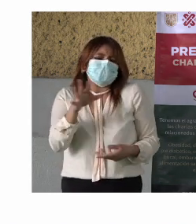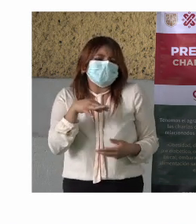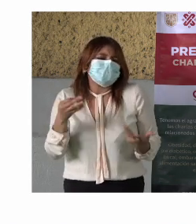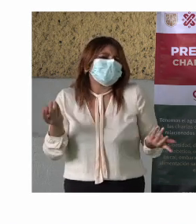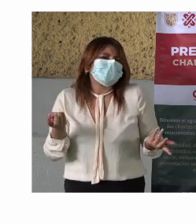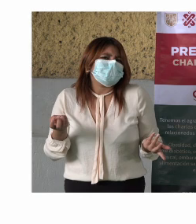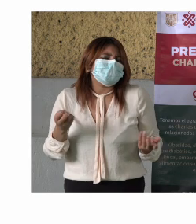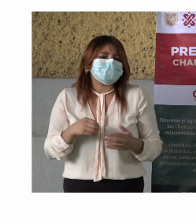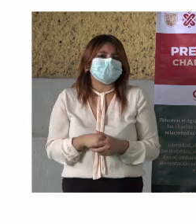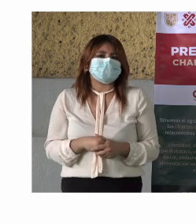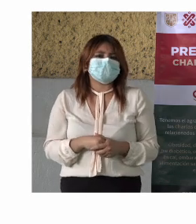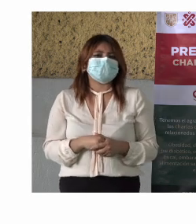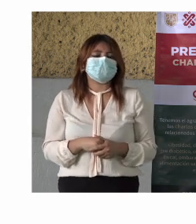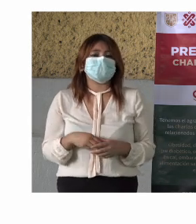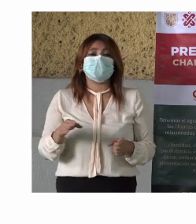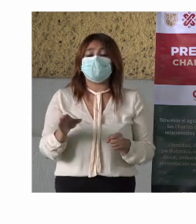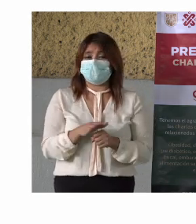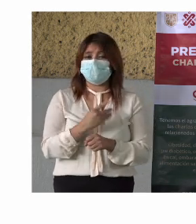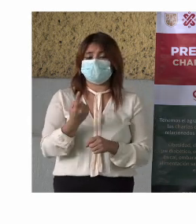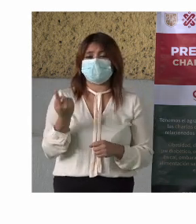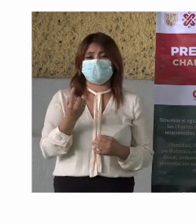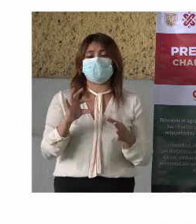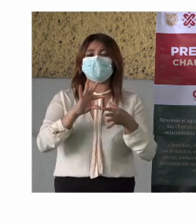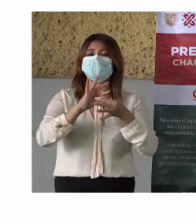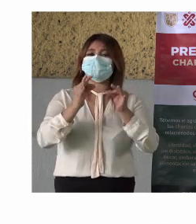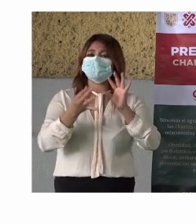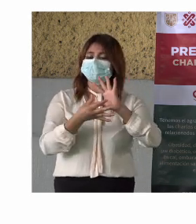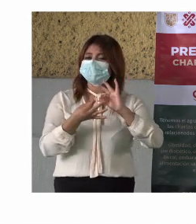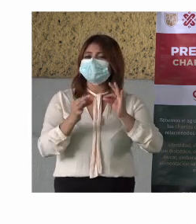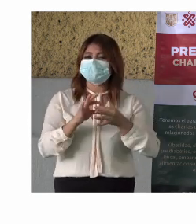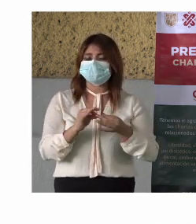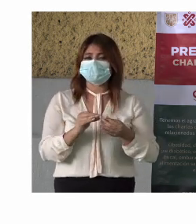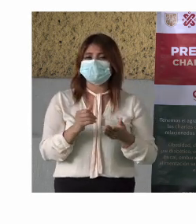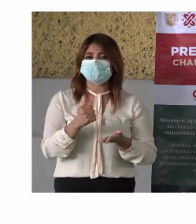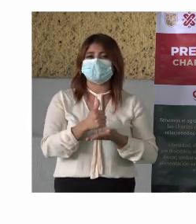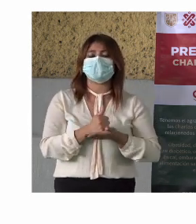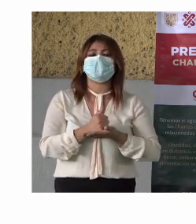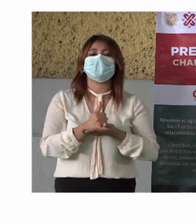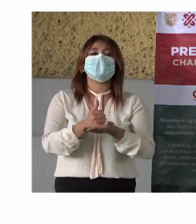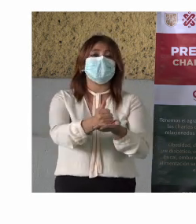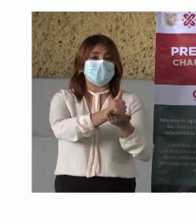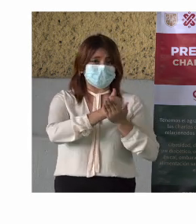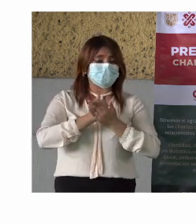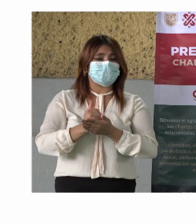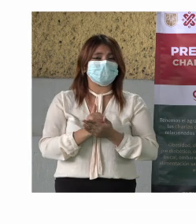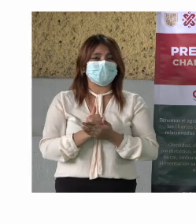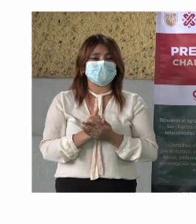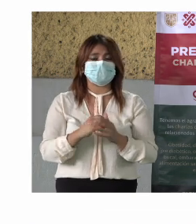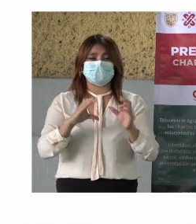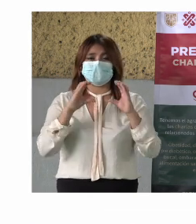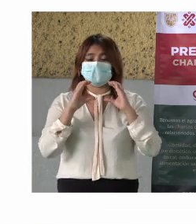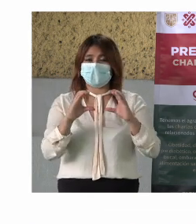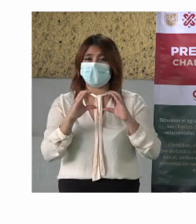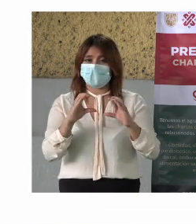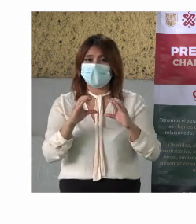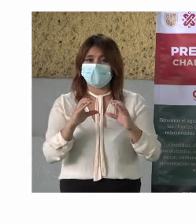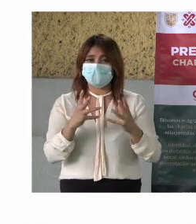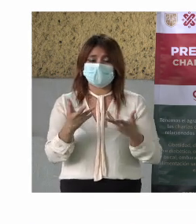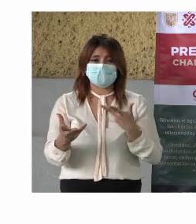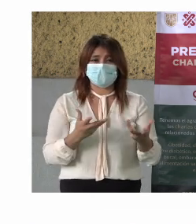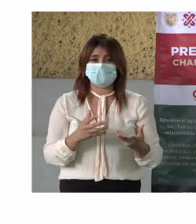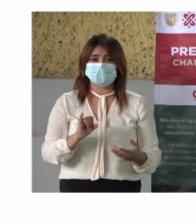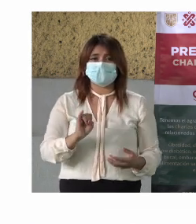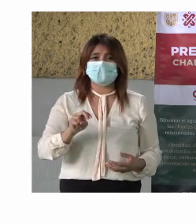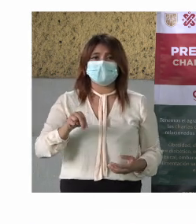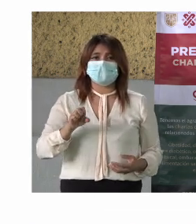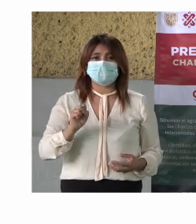bueno, porque así como les expliqué que las incretinas nos ayudan a controlar la cantidad de insulina que vamos a estar secretando, ven